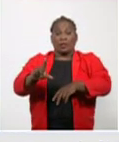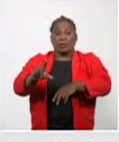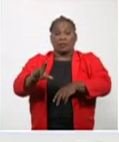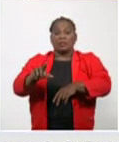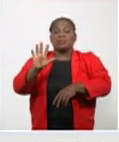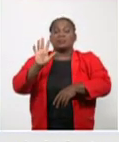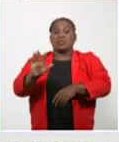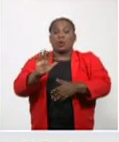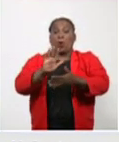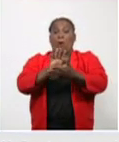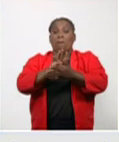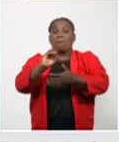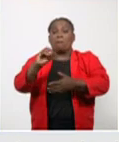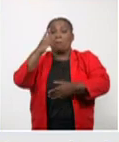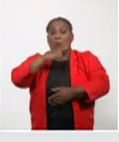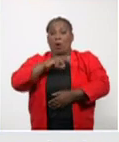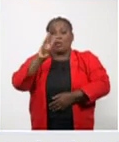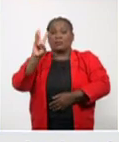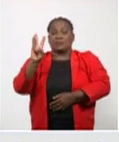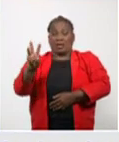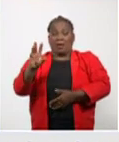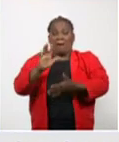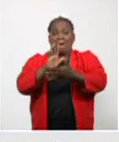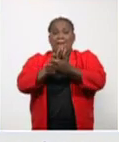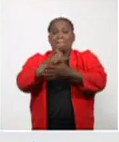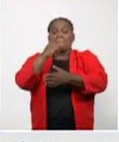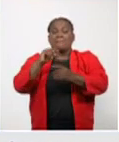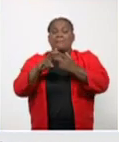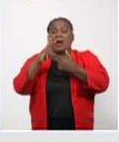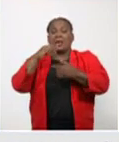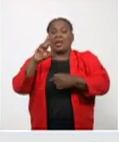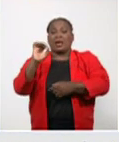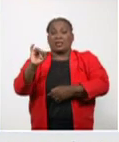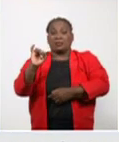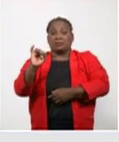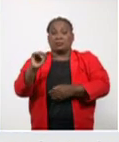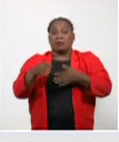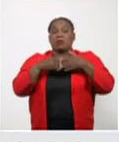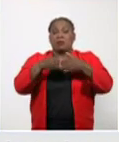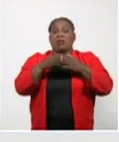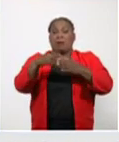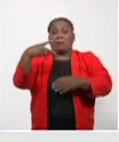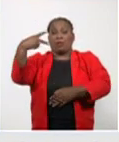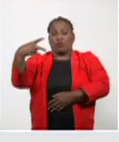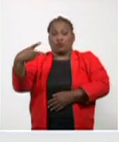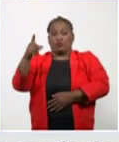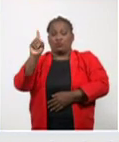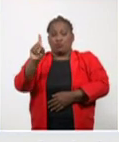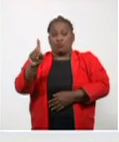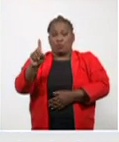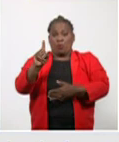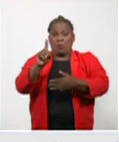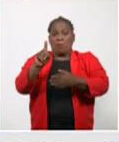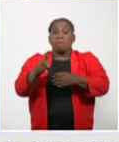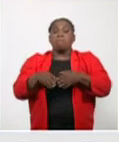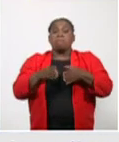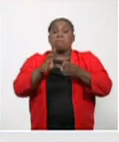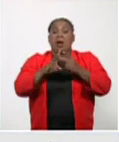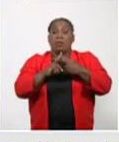y 3 de Mayarí. En Granma se confirman 2 casos, uno de Bayamo y uno de